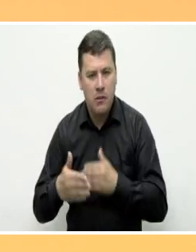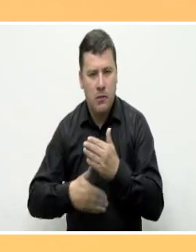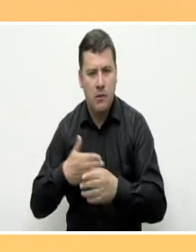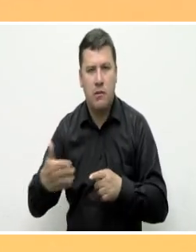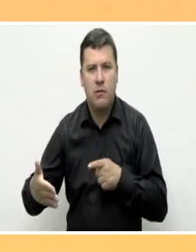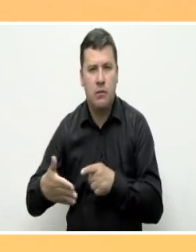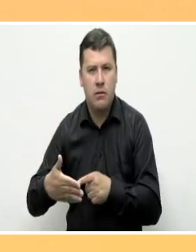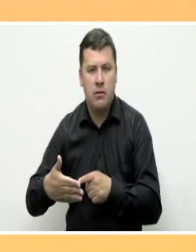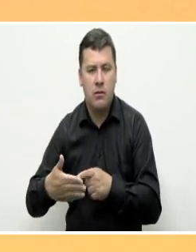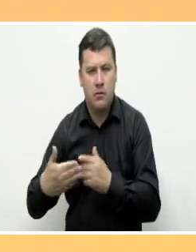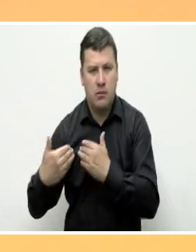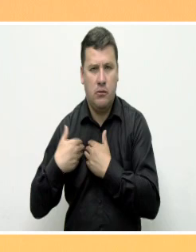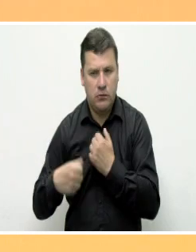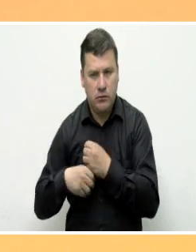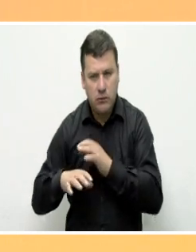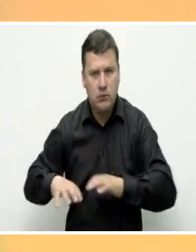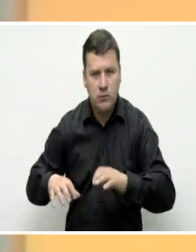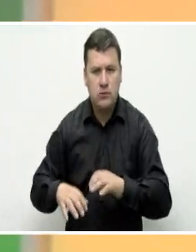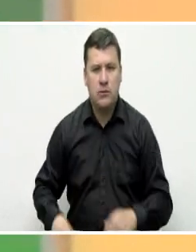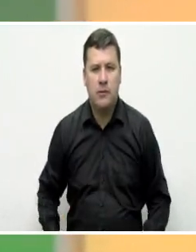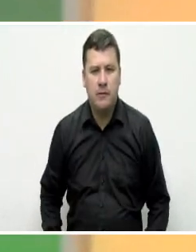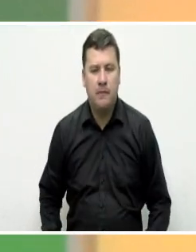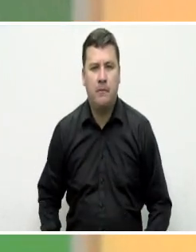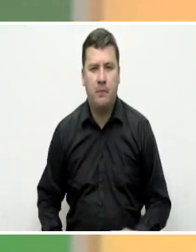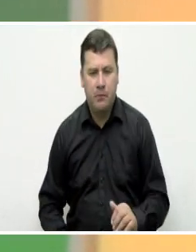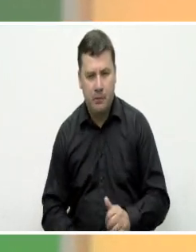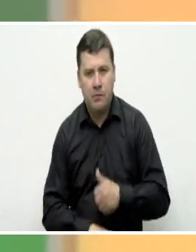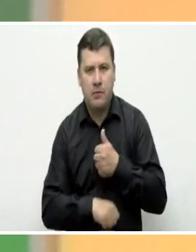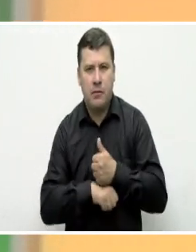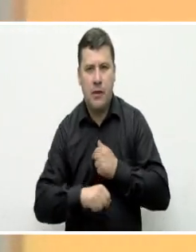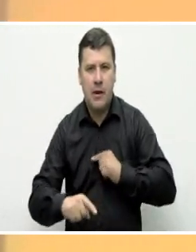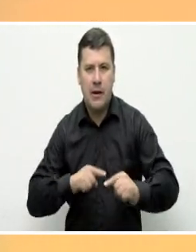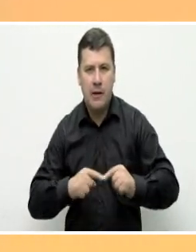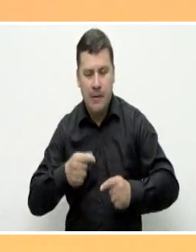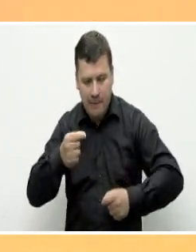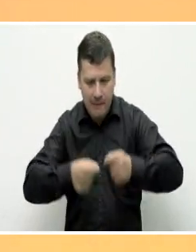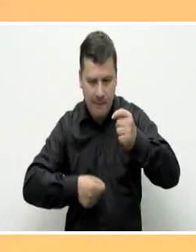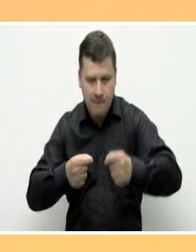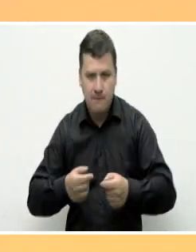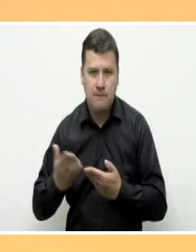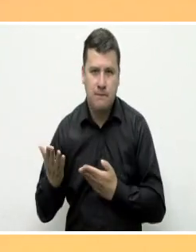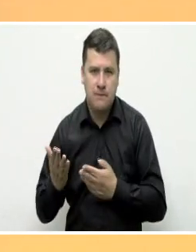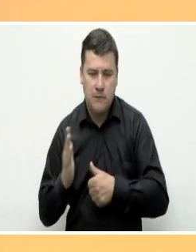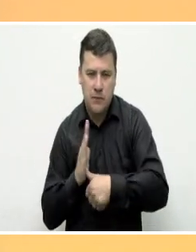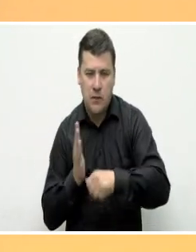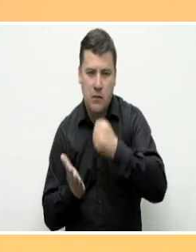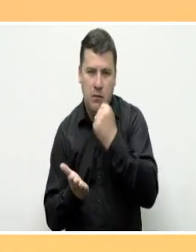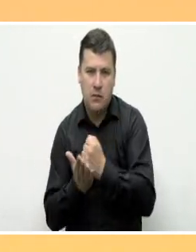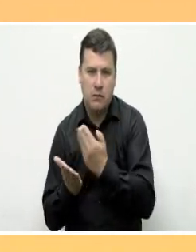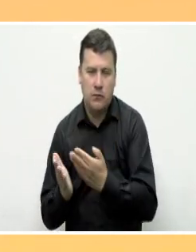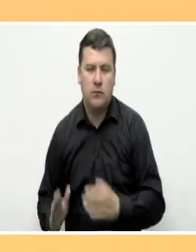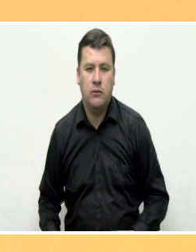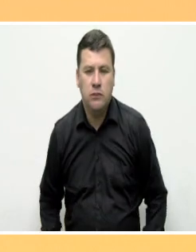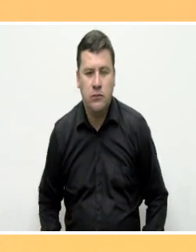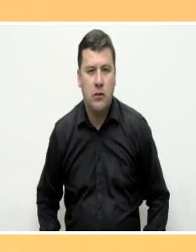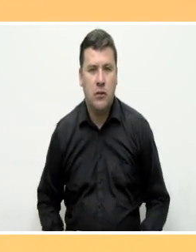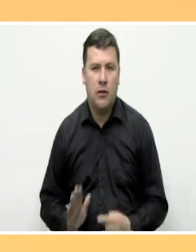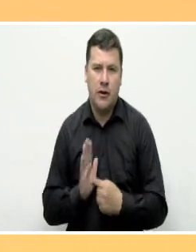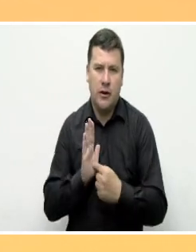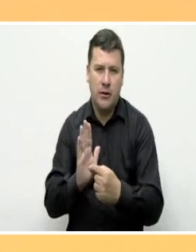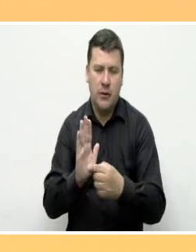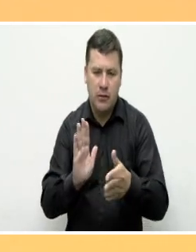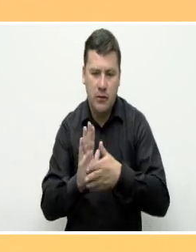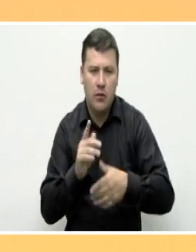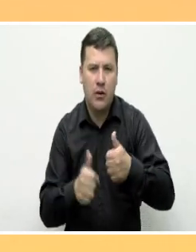adelantar nuestras funciones y actividades. Es la gerencia administrativa y financiera de la registraduría. Para mostrar cuál ha sido